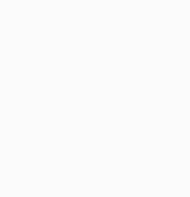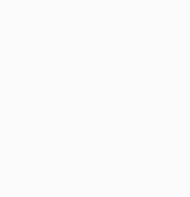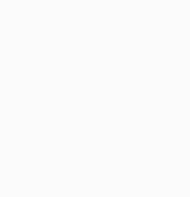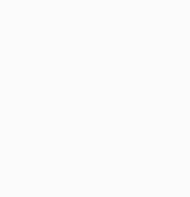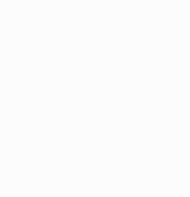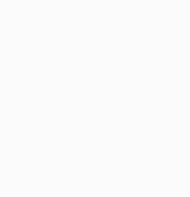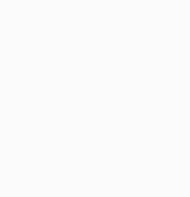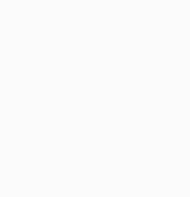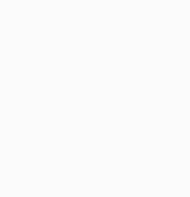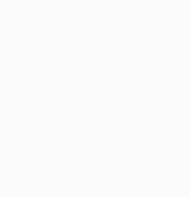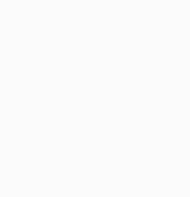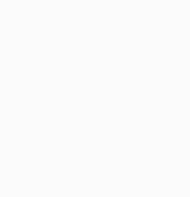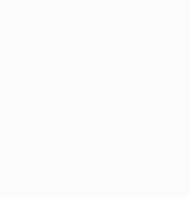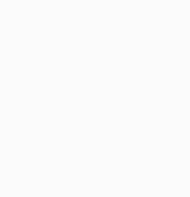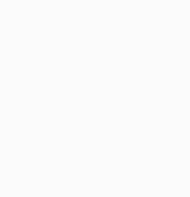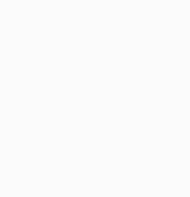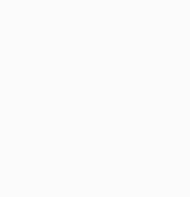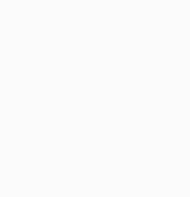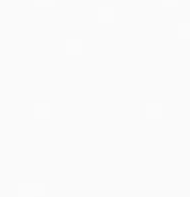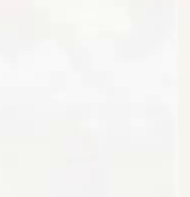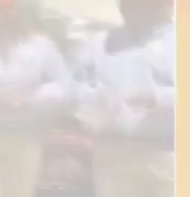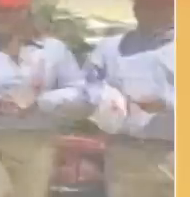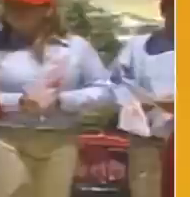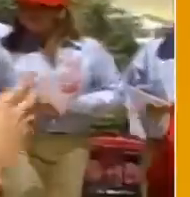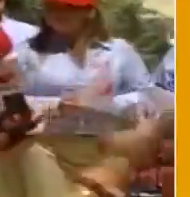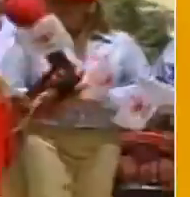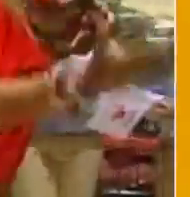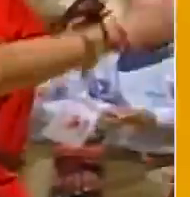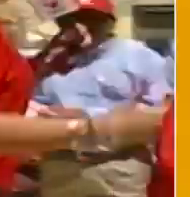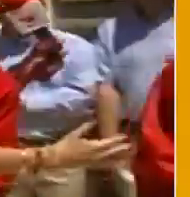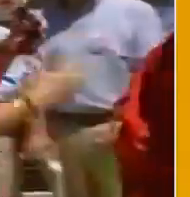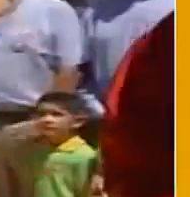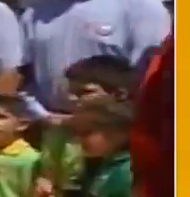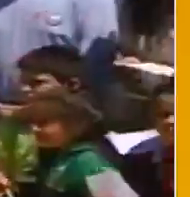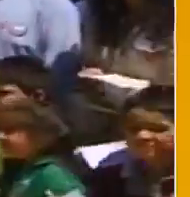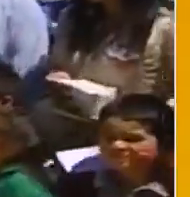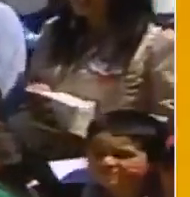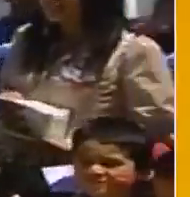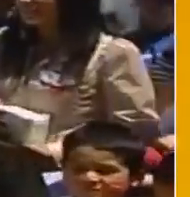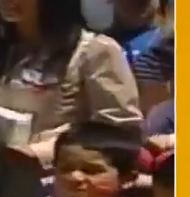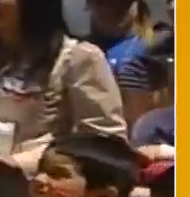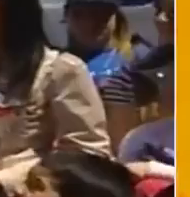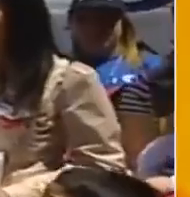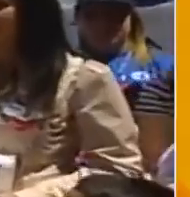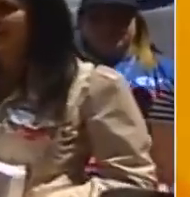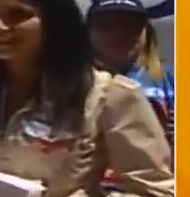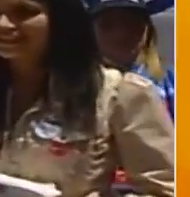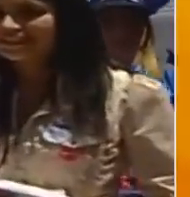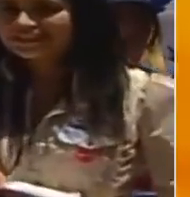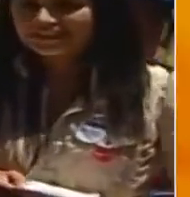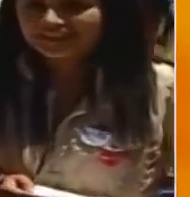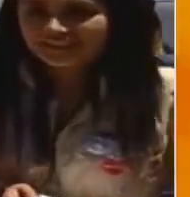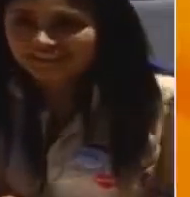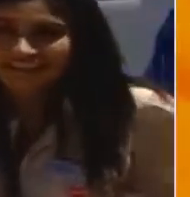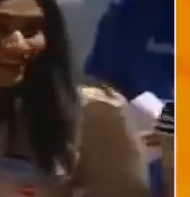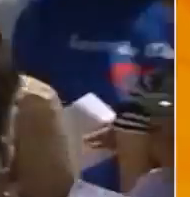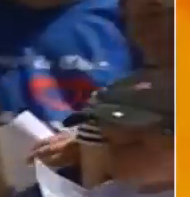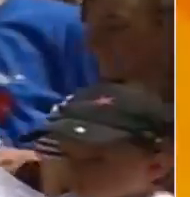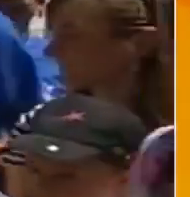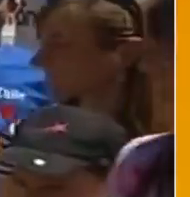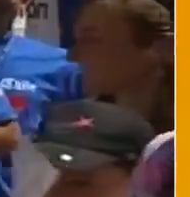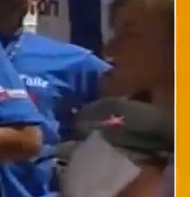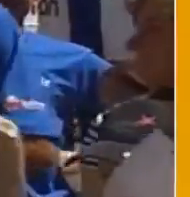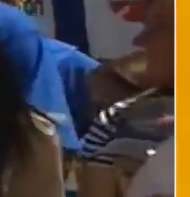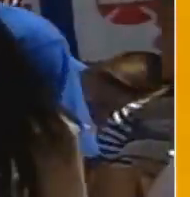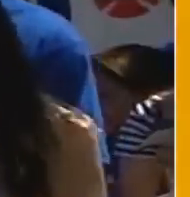jamás ha sido opinóloga. Pero de animadora. Usted, puede ser la están poniendo animadora. En el lugar de... La abuela. La, ¿cómo se llama? La Pamela